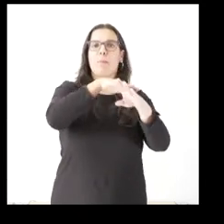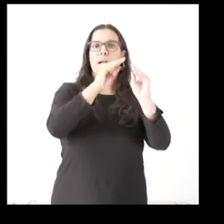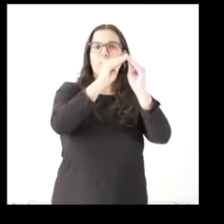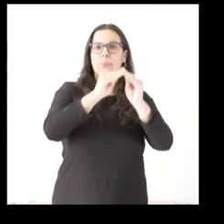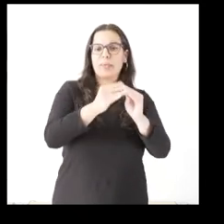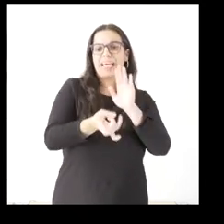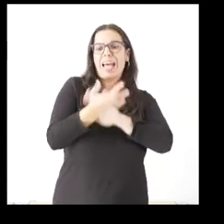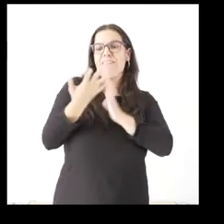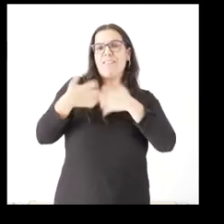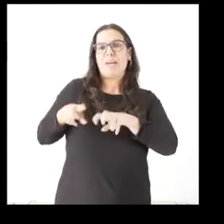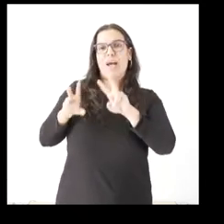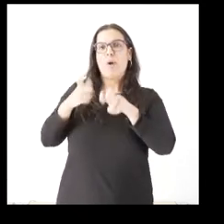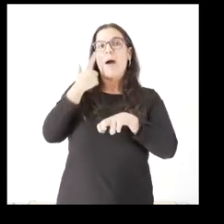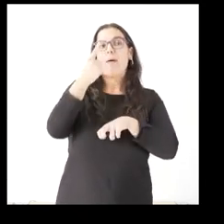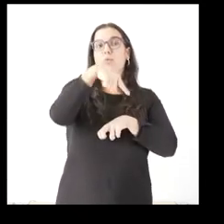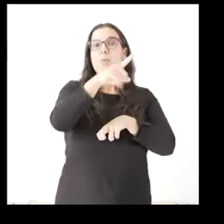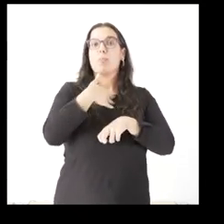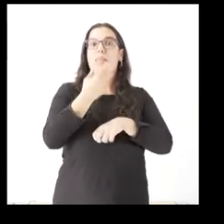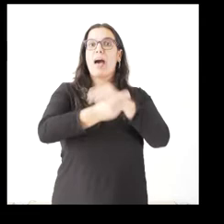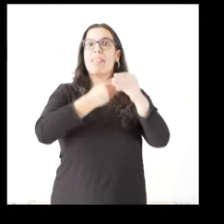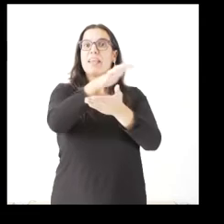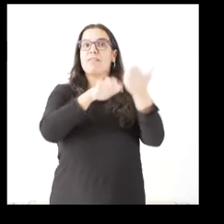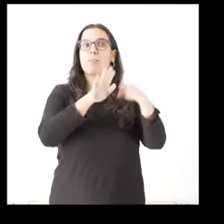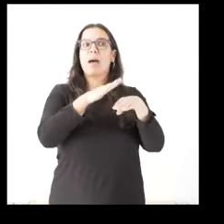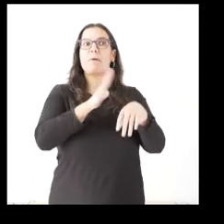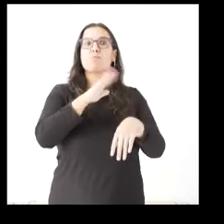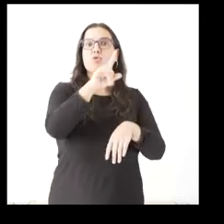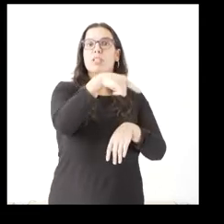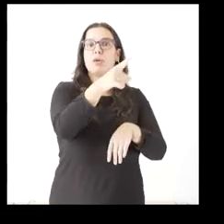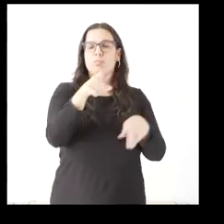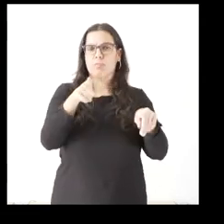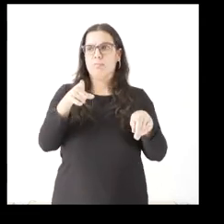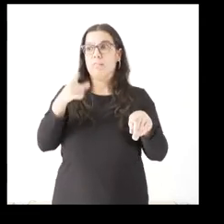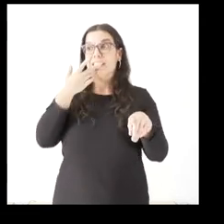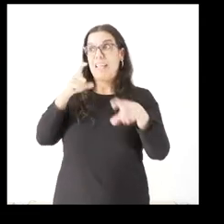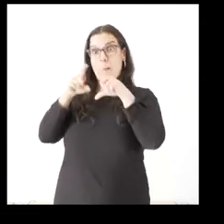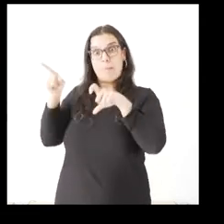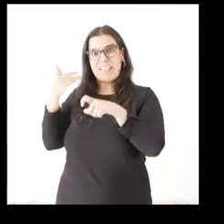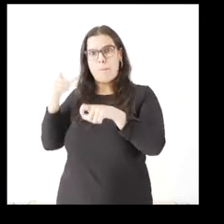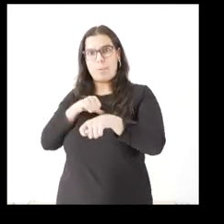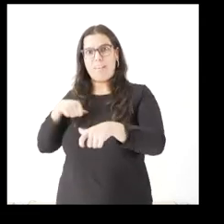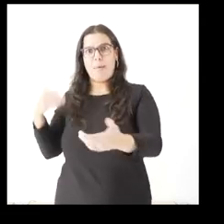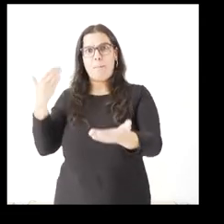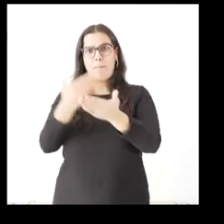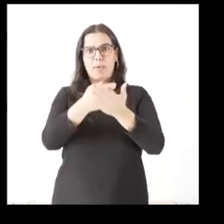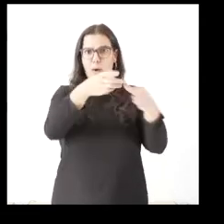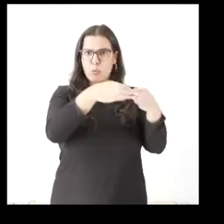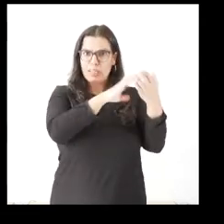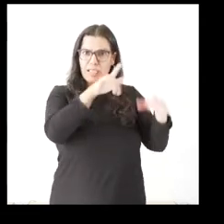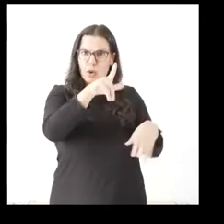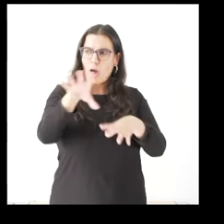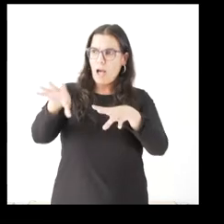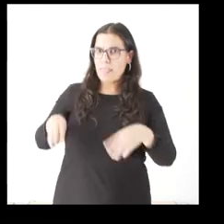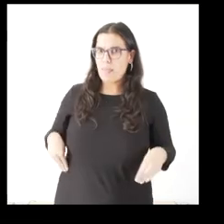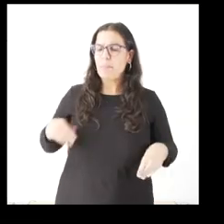fábrica, un nuevo proyecto, ¿la Junta va a asumir la elaboración de ese tipo de informes